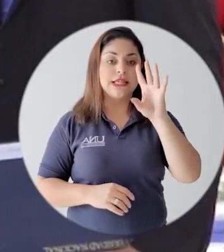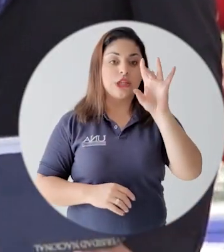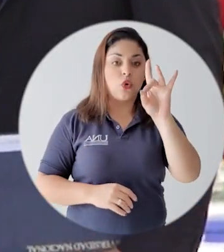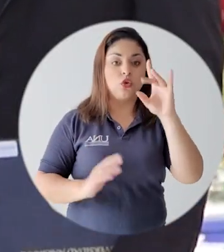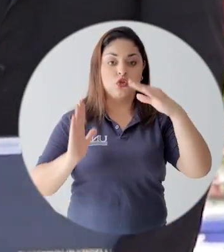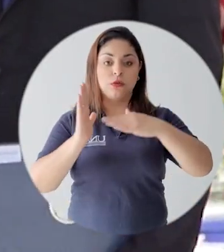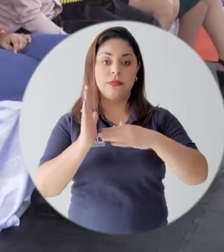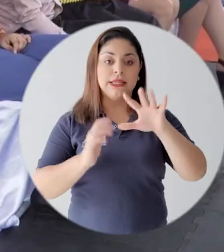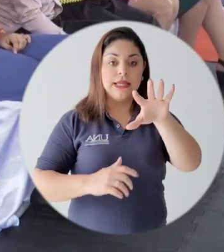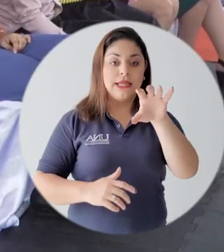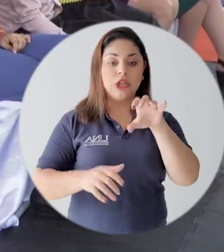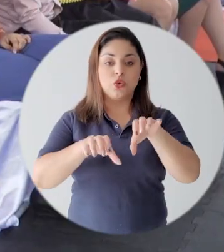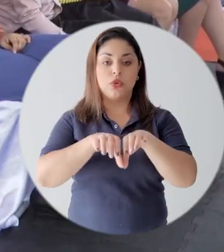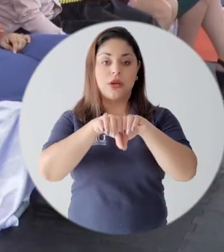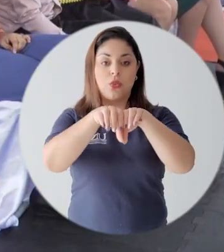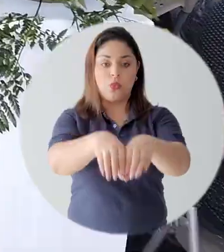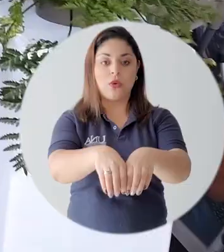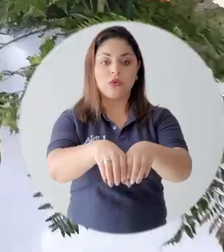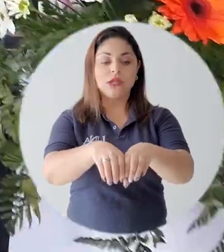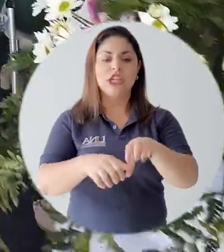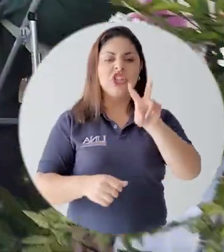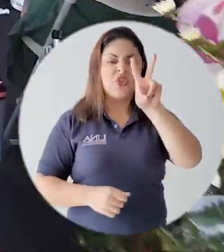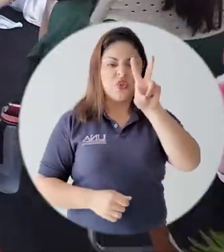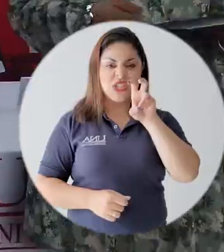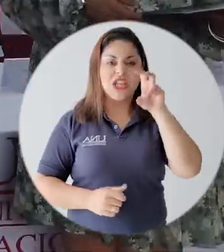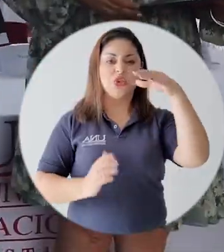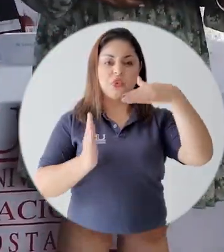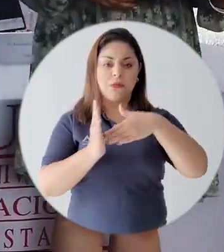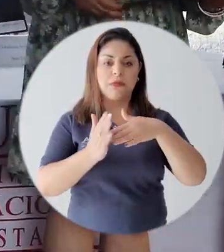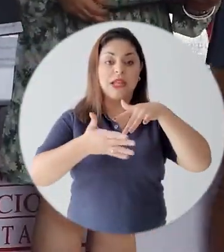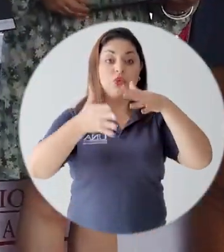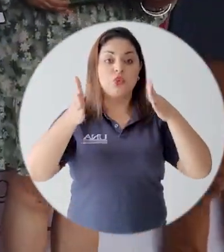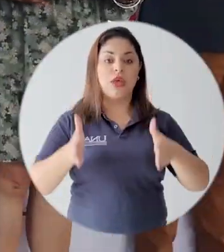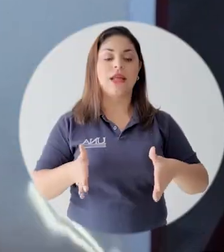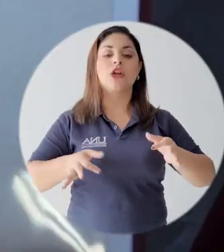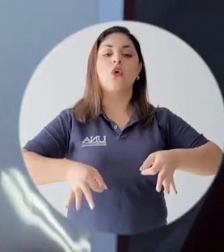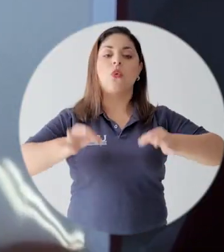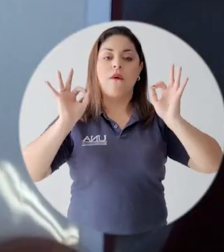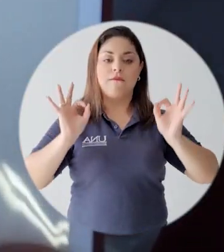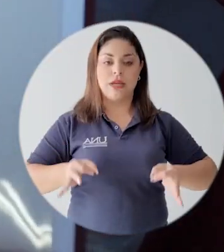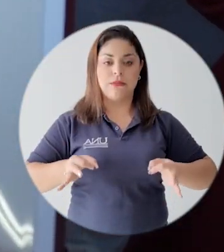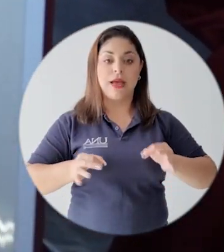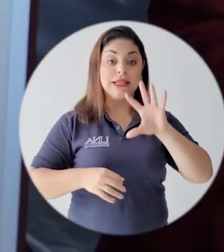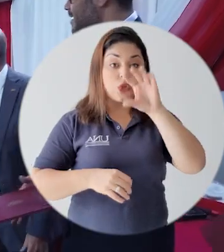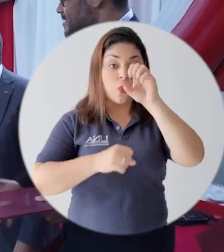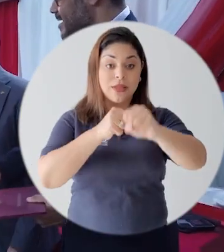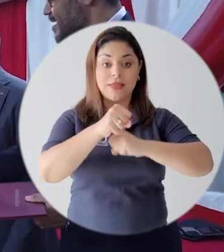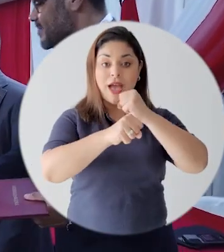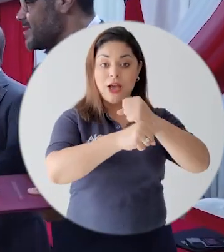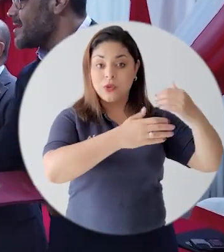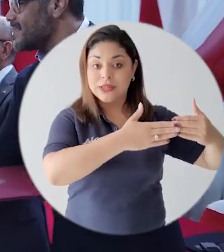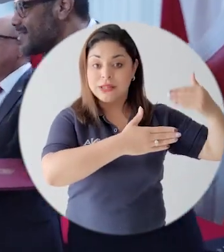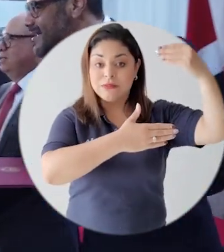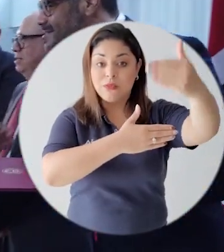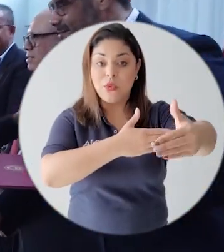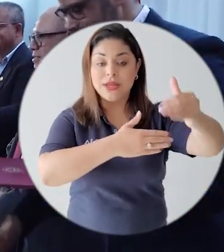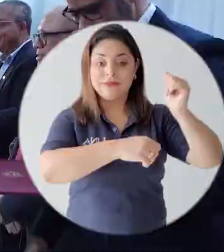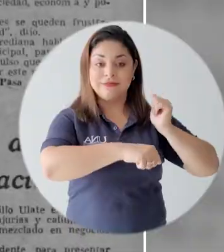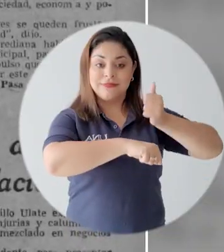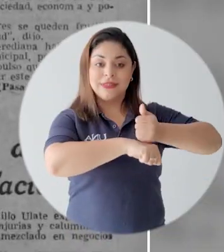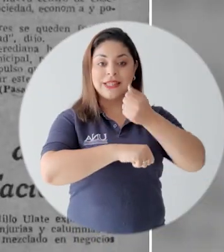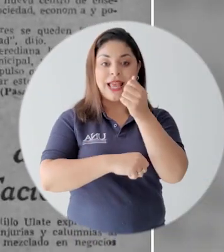de 68.500 graduados y unos 200.000 estudiantes confirman, 50 años después de